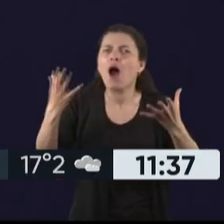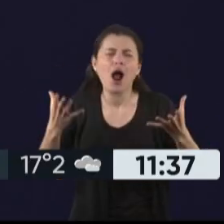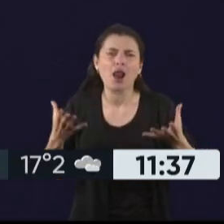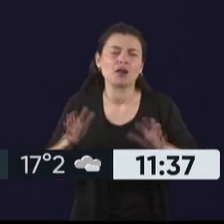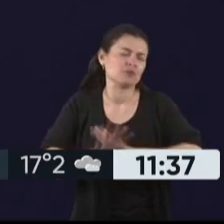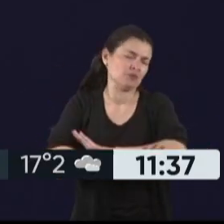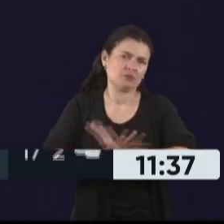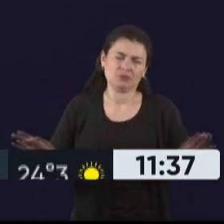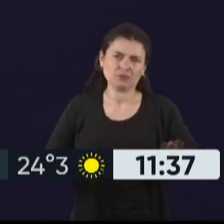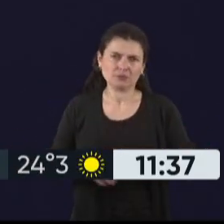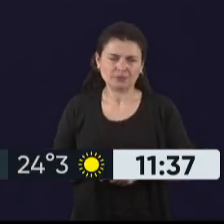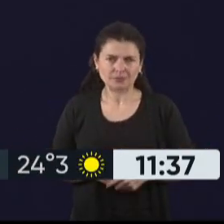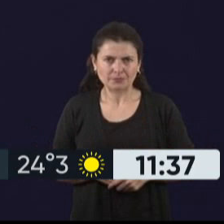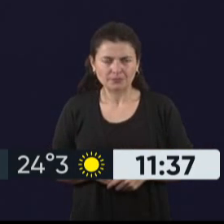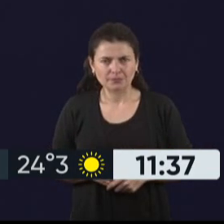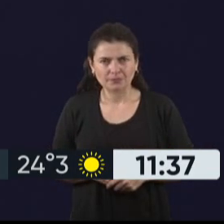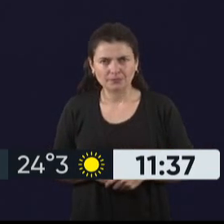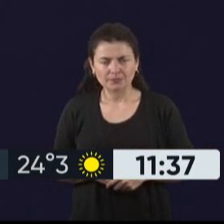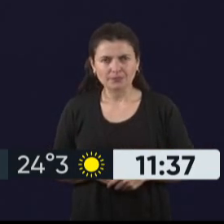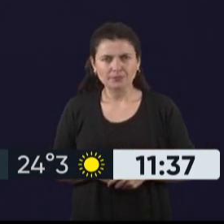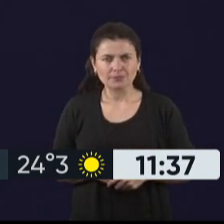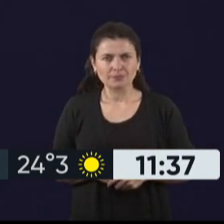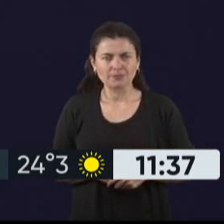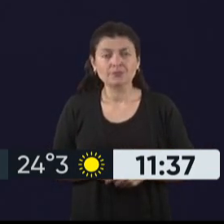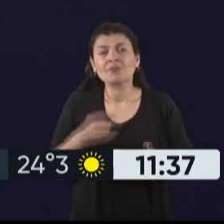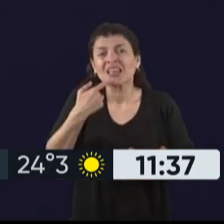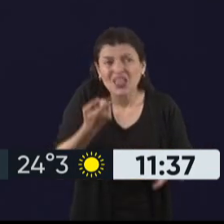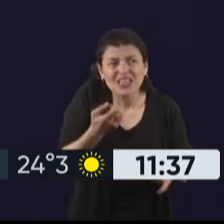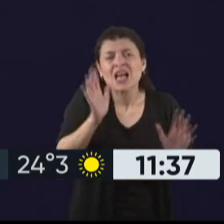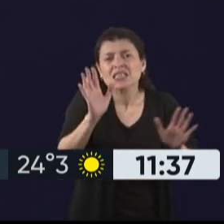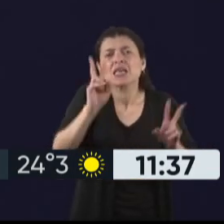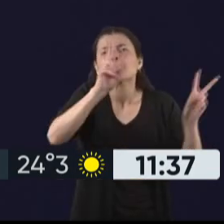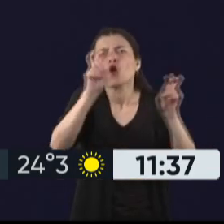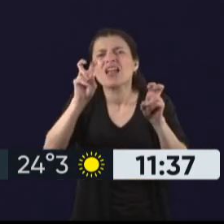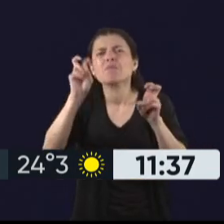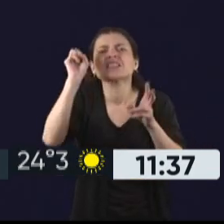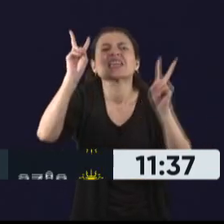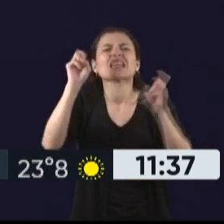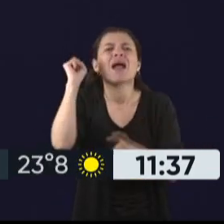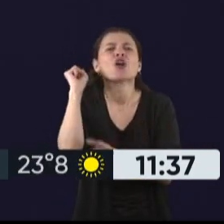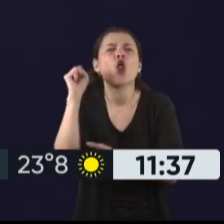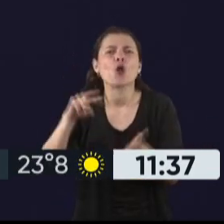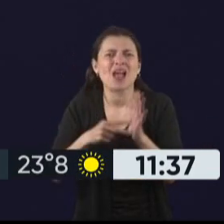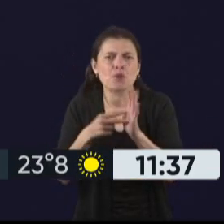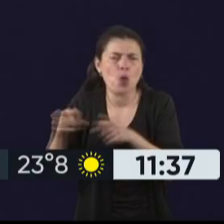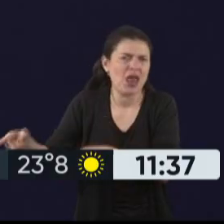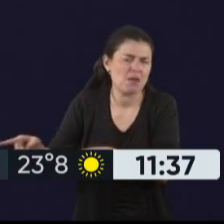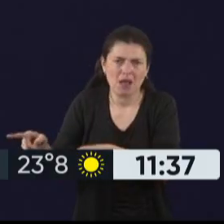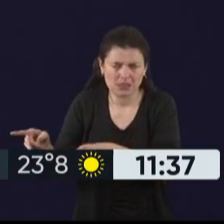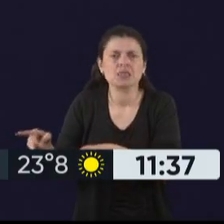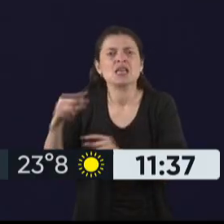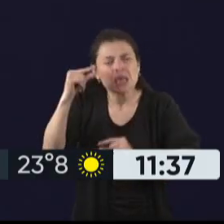otro problema con determinadas cuestiones de las variables económicas, todo es para